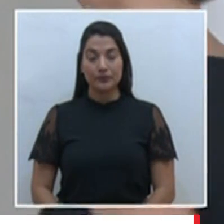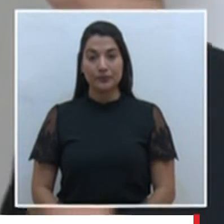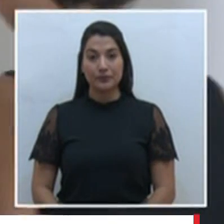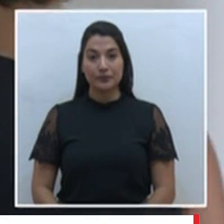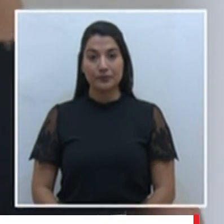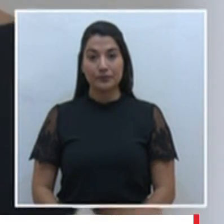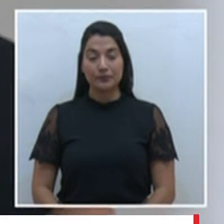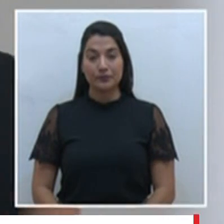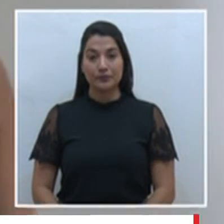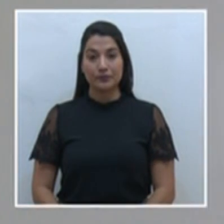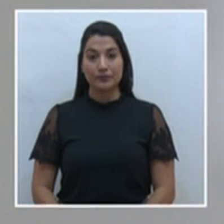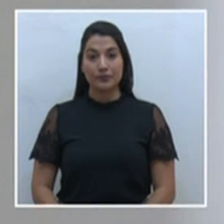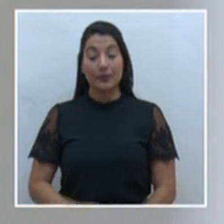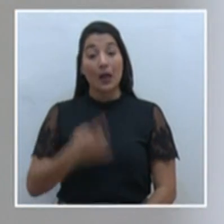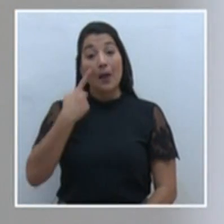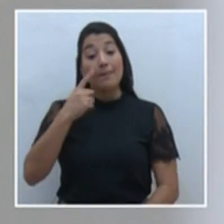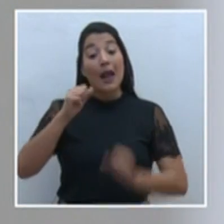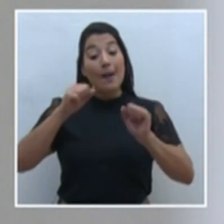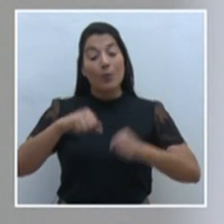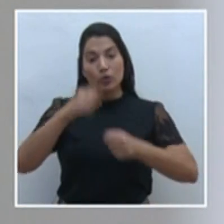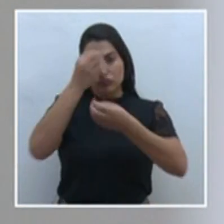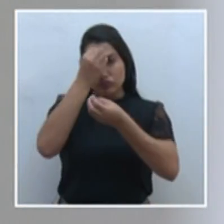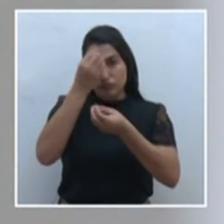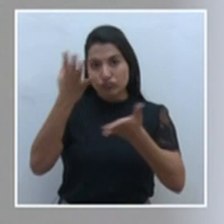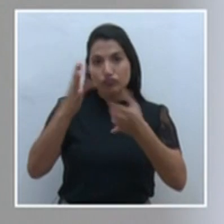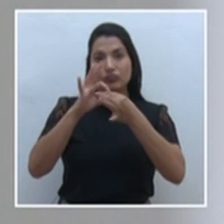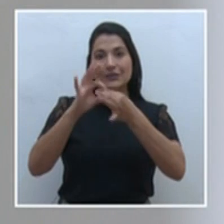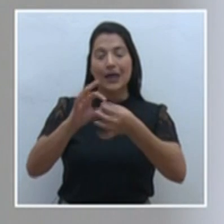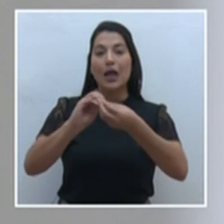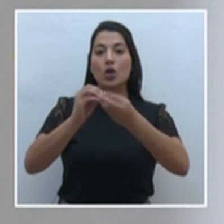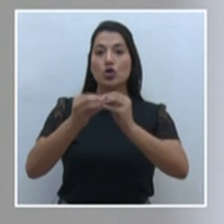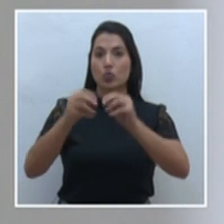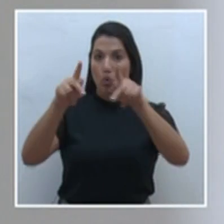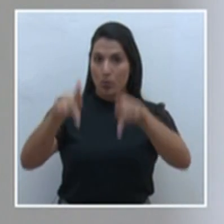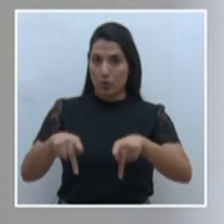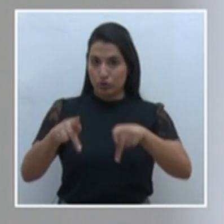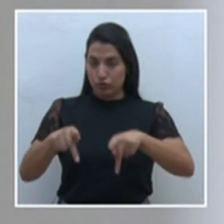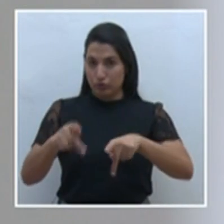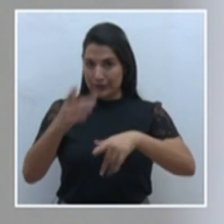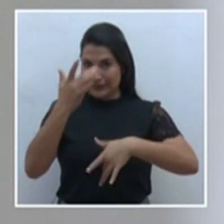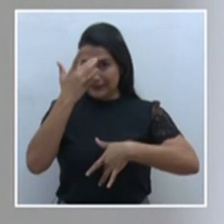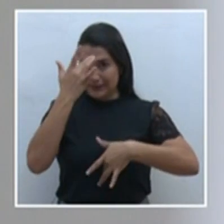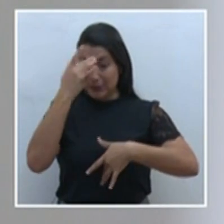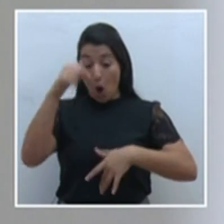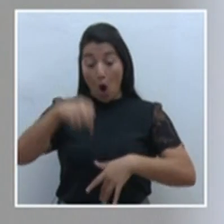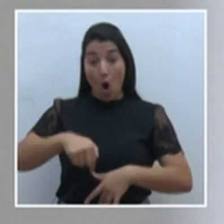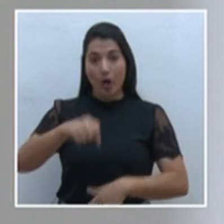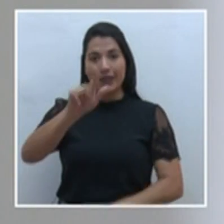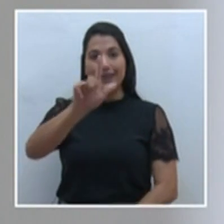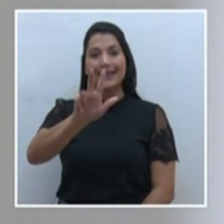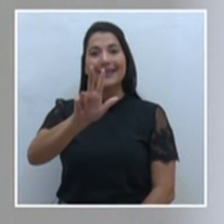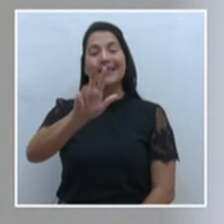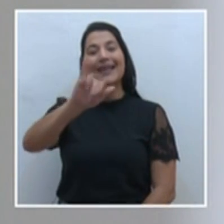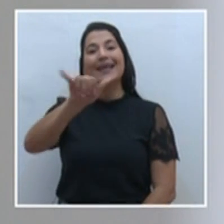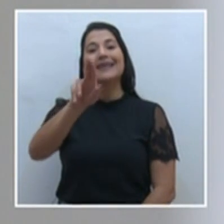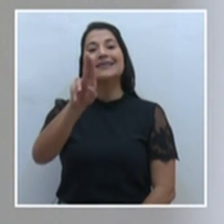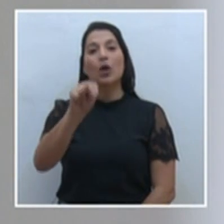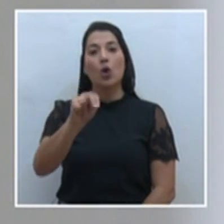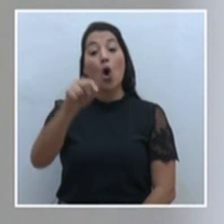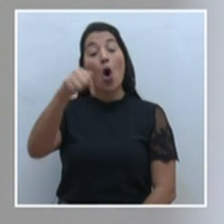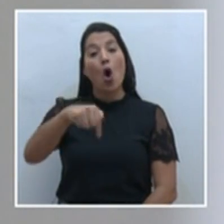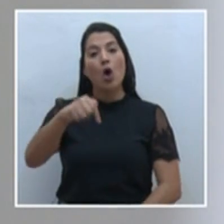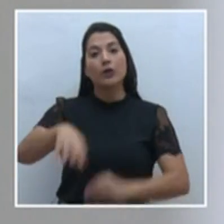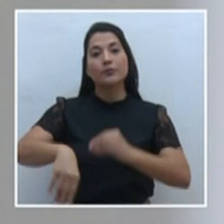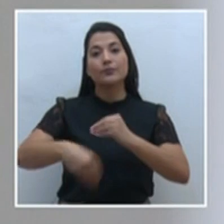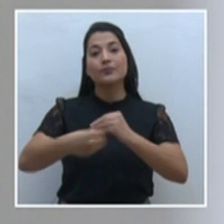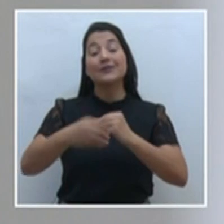Para ir dando el informe epidemiológico, tendríamos que al ser 3 de junio se registran